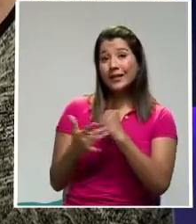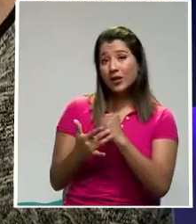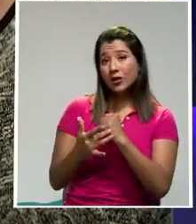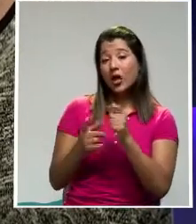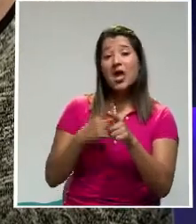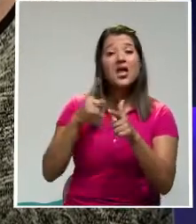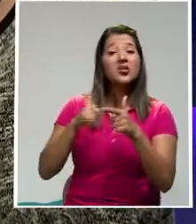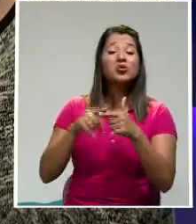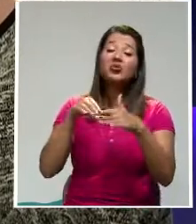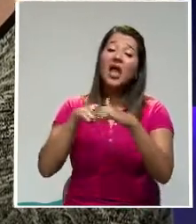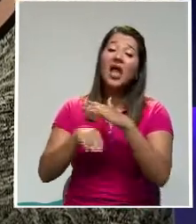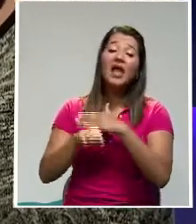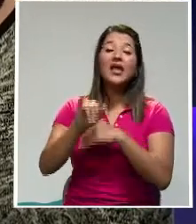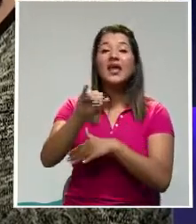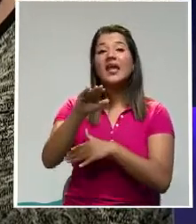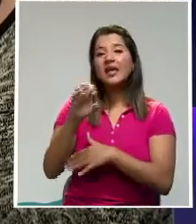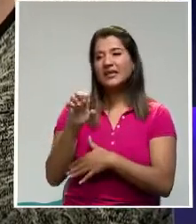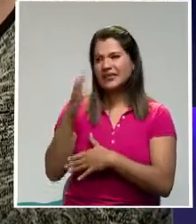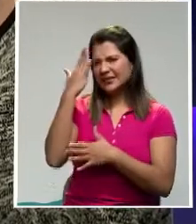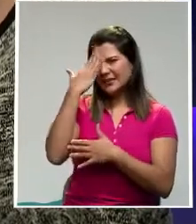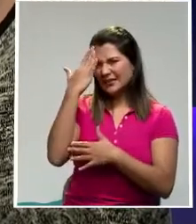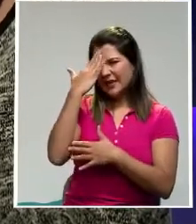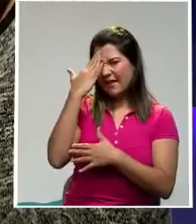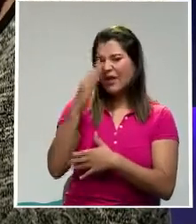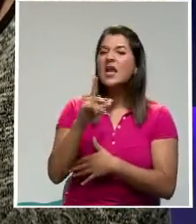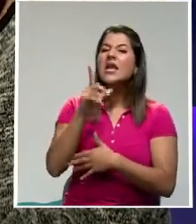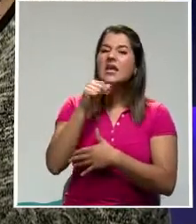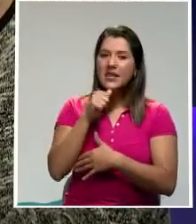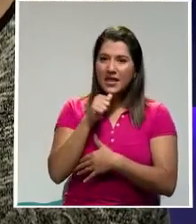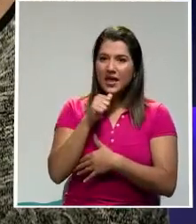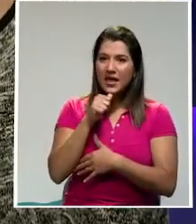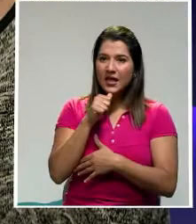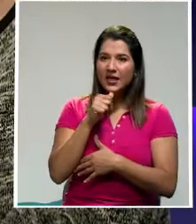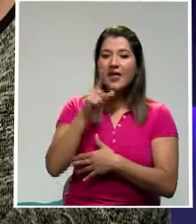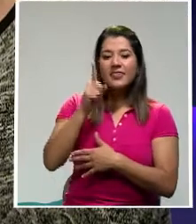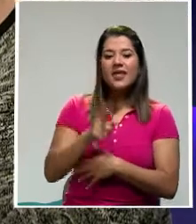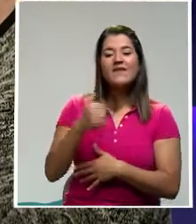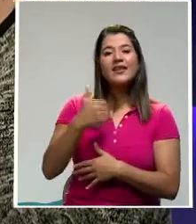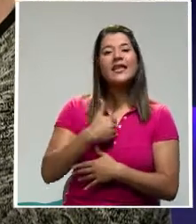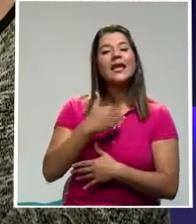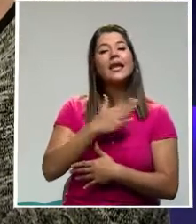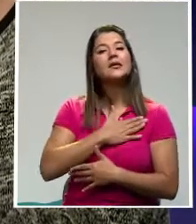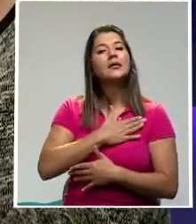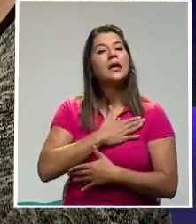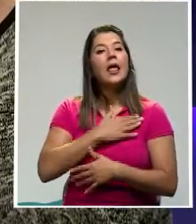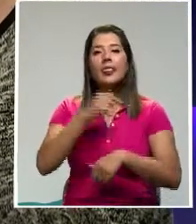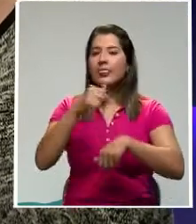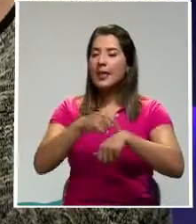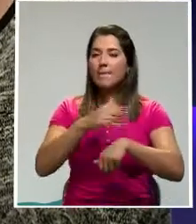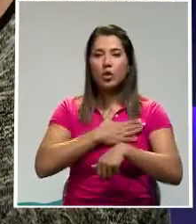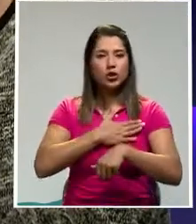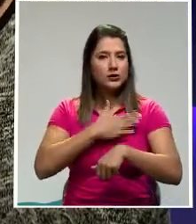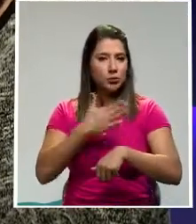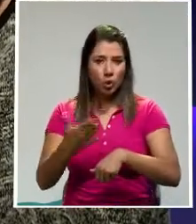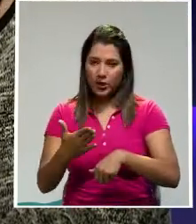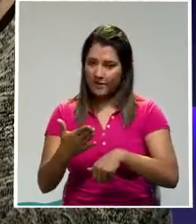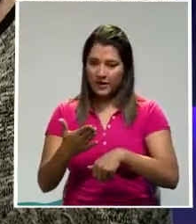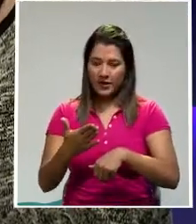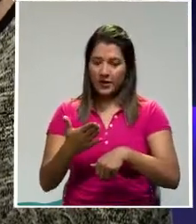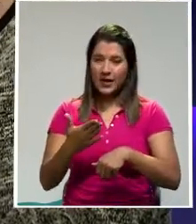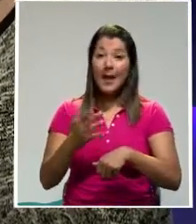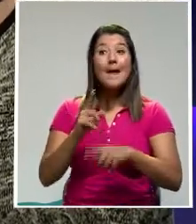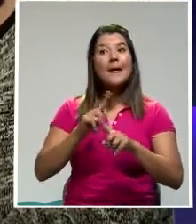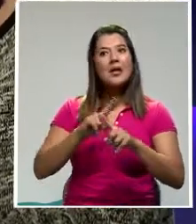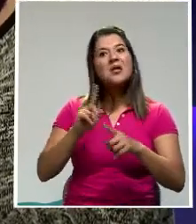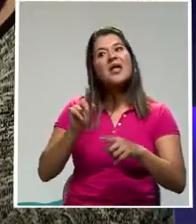está clasificado quiénes son los técnicos que tienen que tener disponibilidad, y eso se va rotando. No es que todos los técnicos